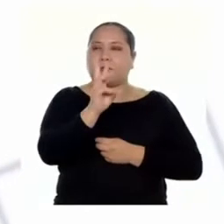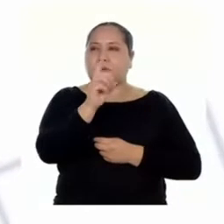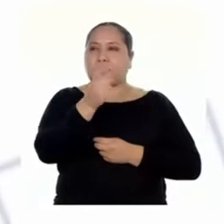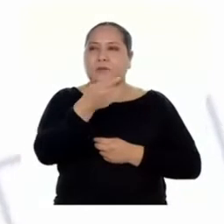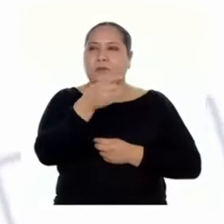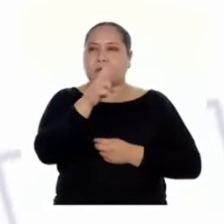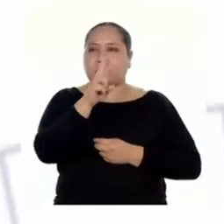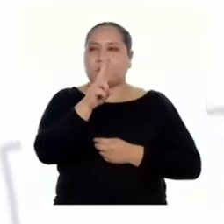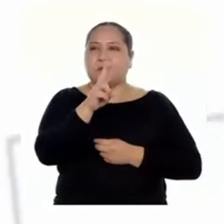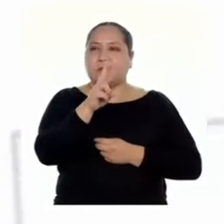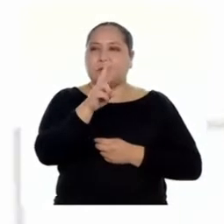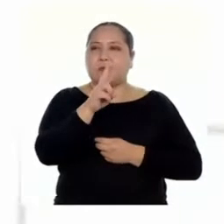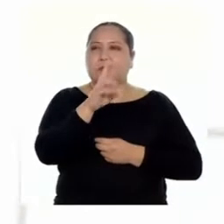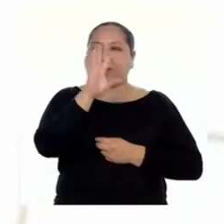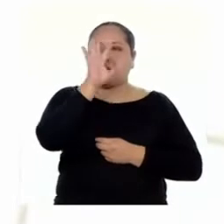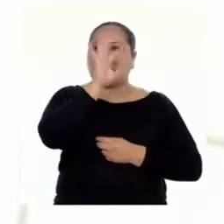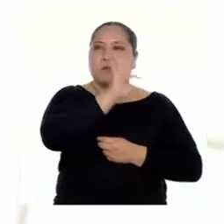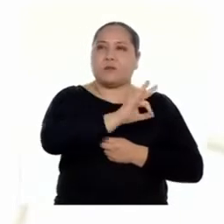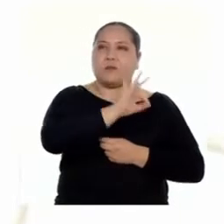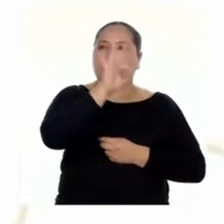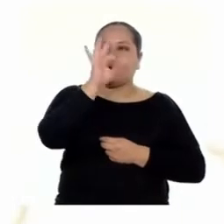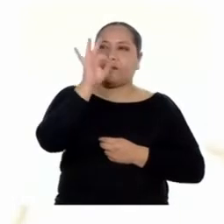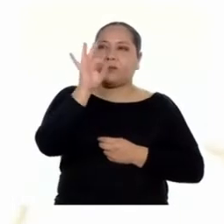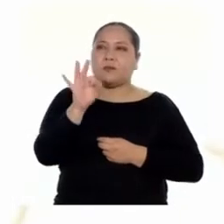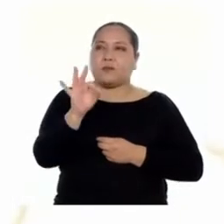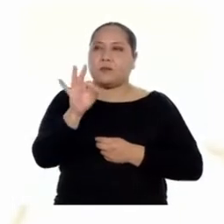66,2,